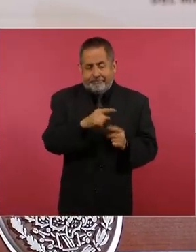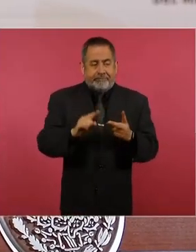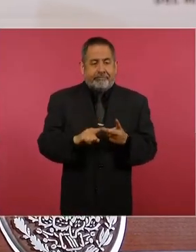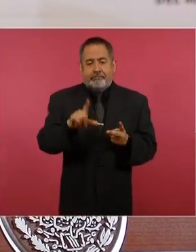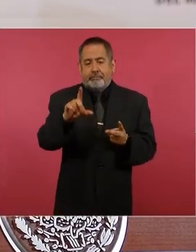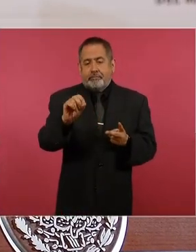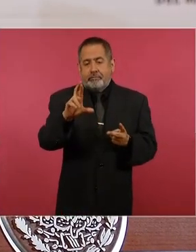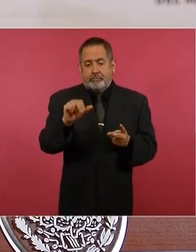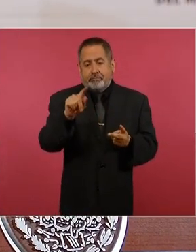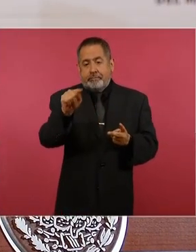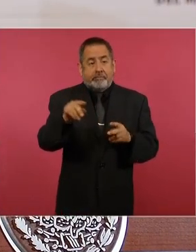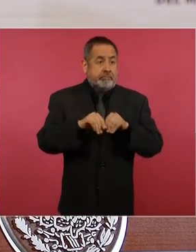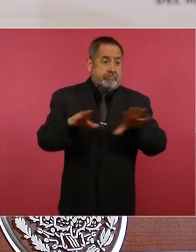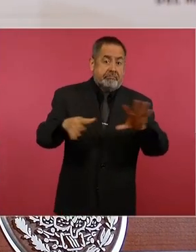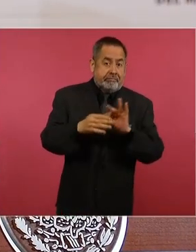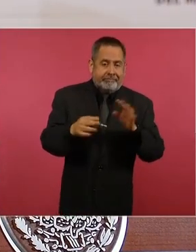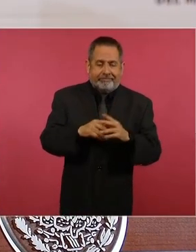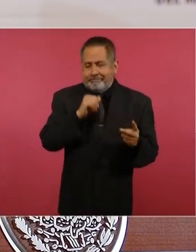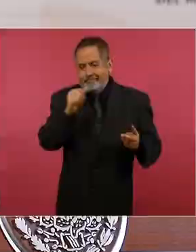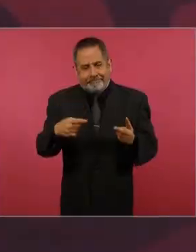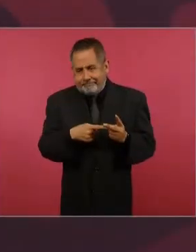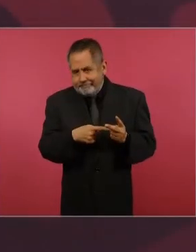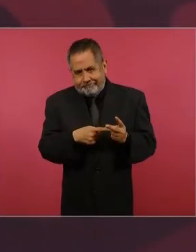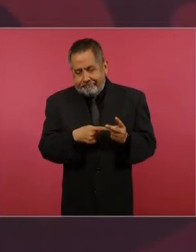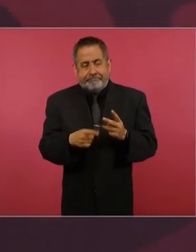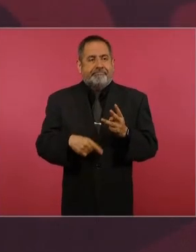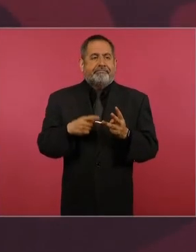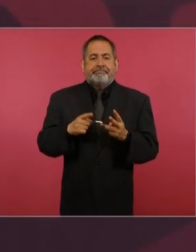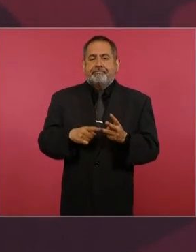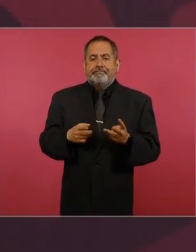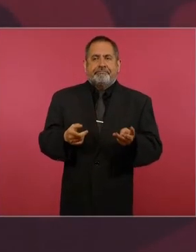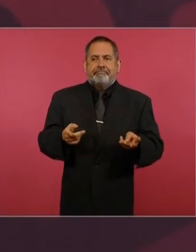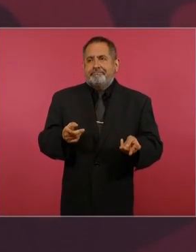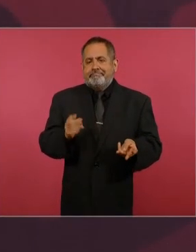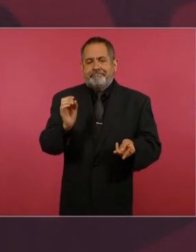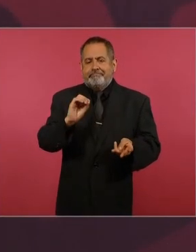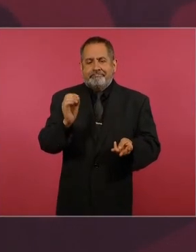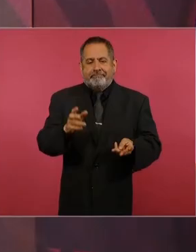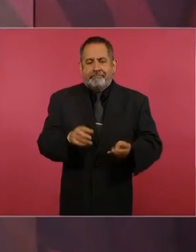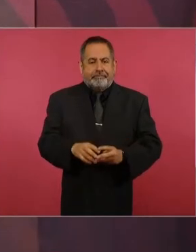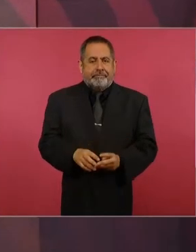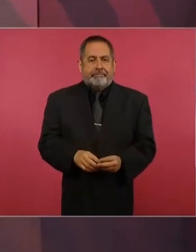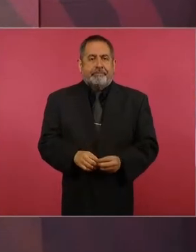de Mola, ni lo van